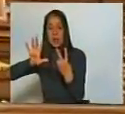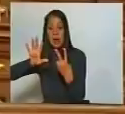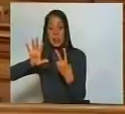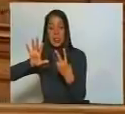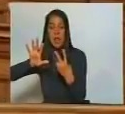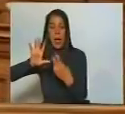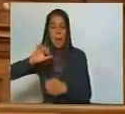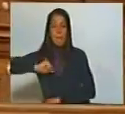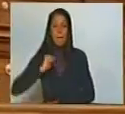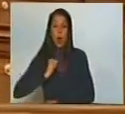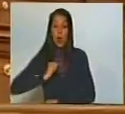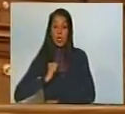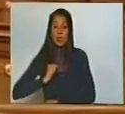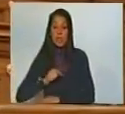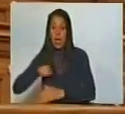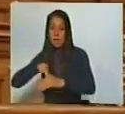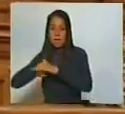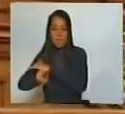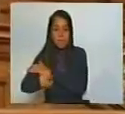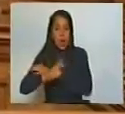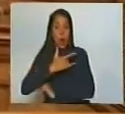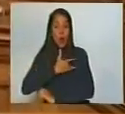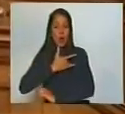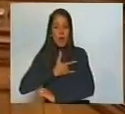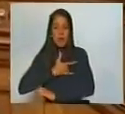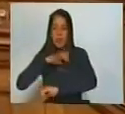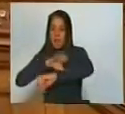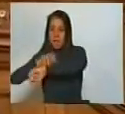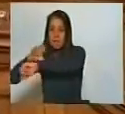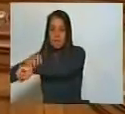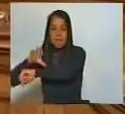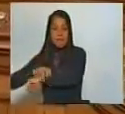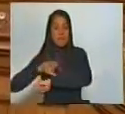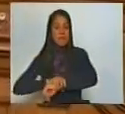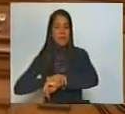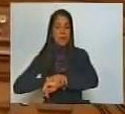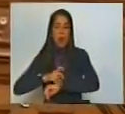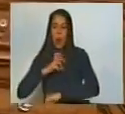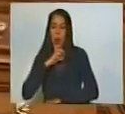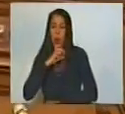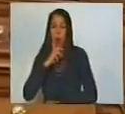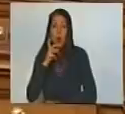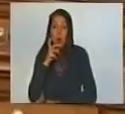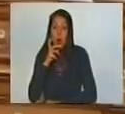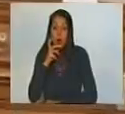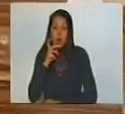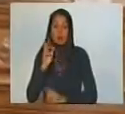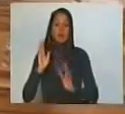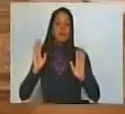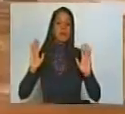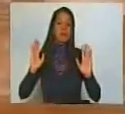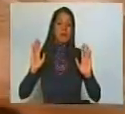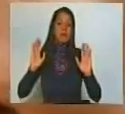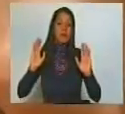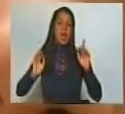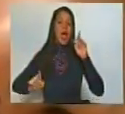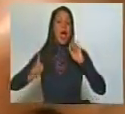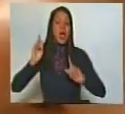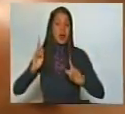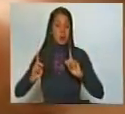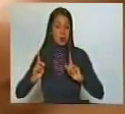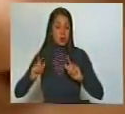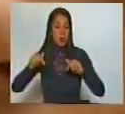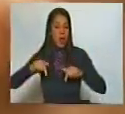Nacional entró a la universidad y se llevó a todo el que pudo. Y como algunos aquí, bueno, aquí no, pero aquí en el